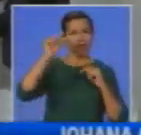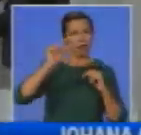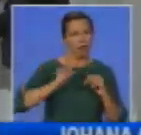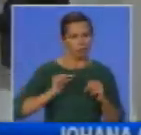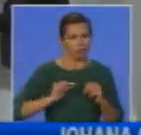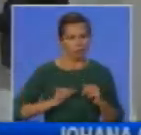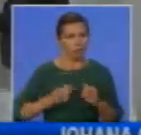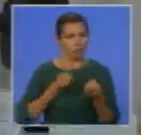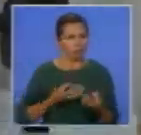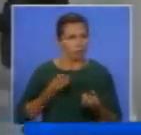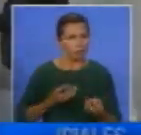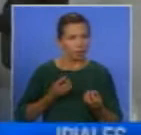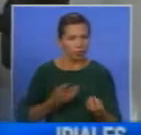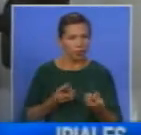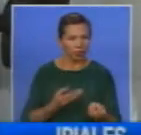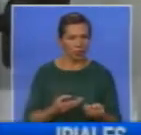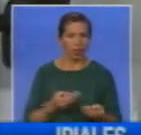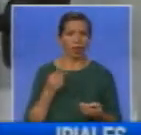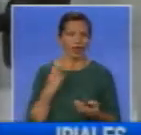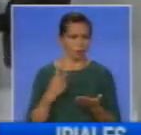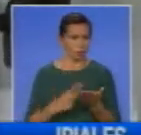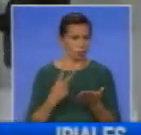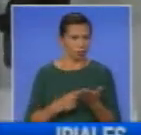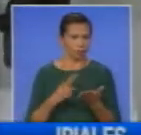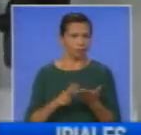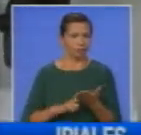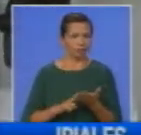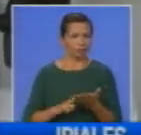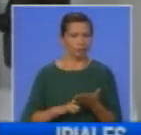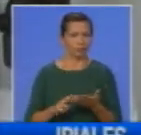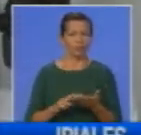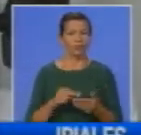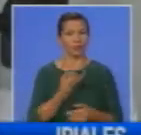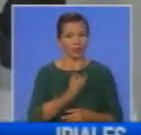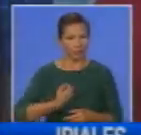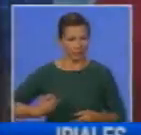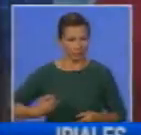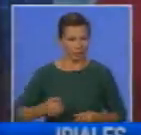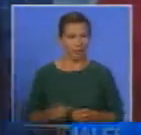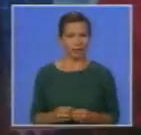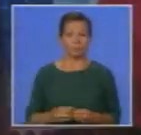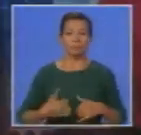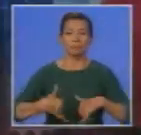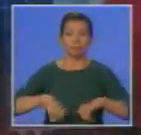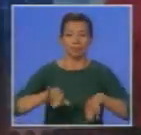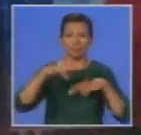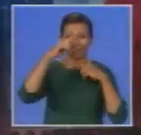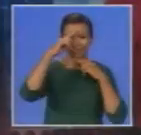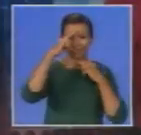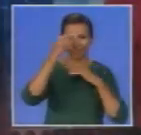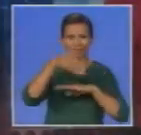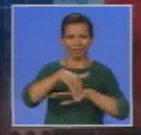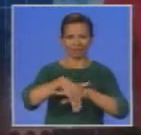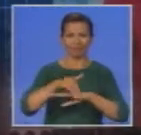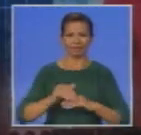ocurre aquí en este segundo gabinete binacional que se desarrolla en Ipiales, Colombia. Volvemos al estudio. Muy buenas